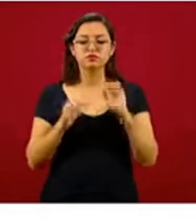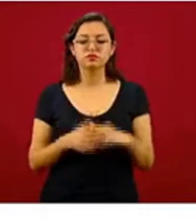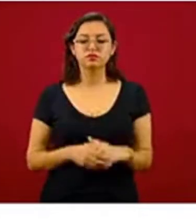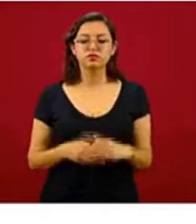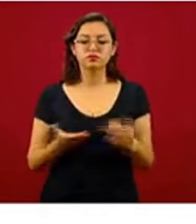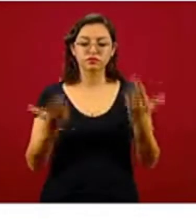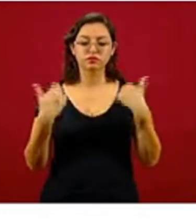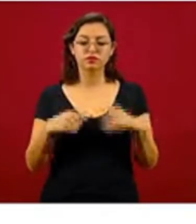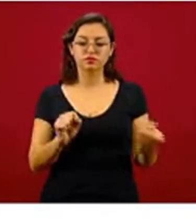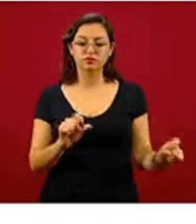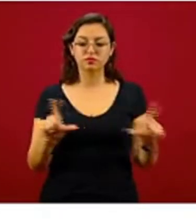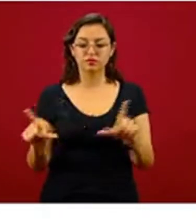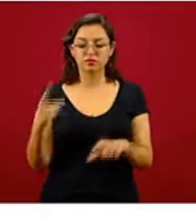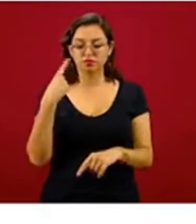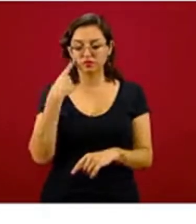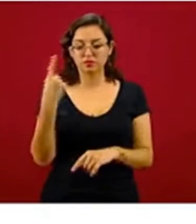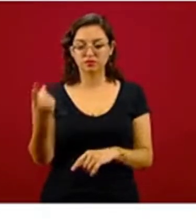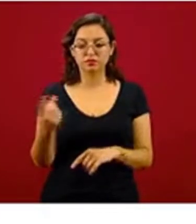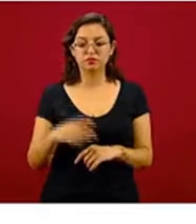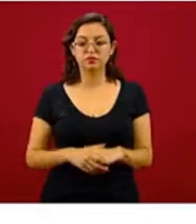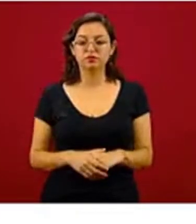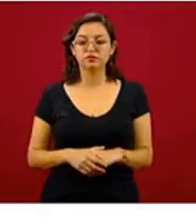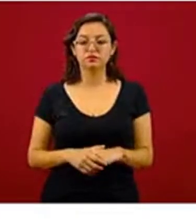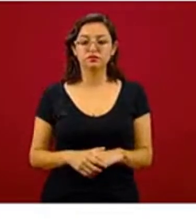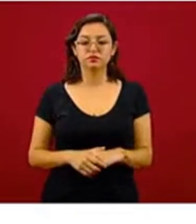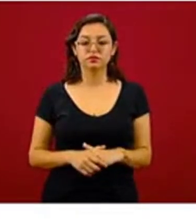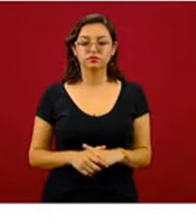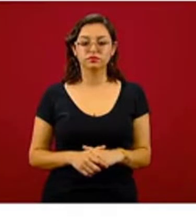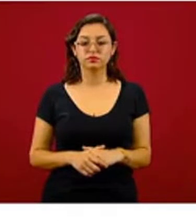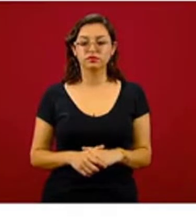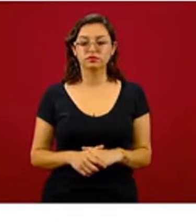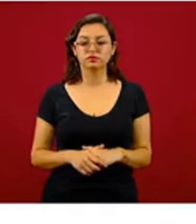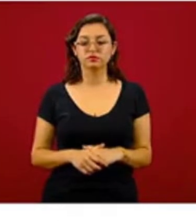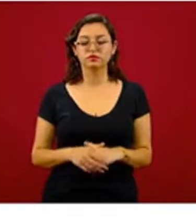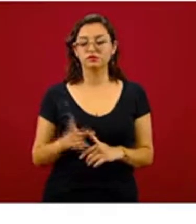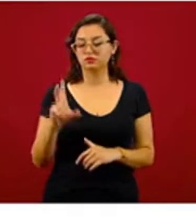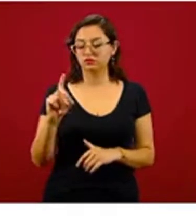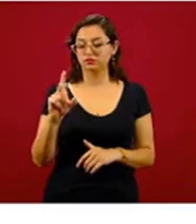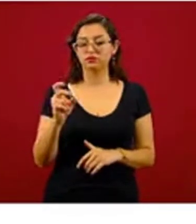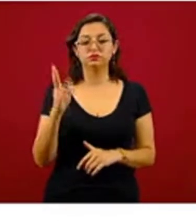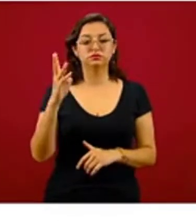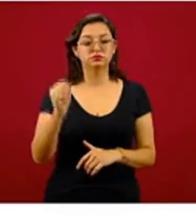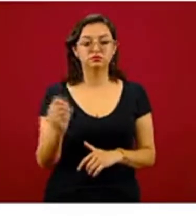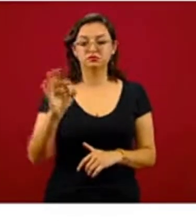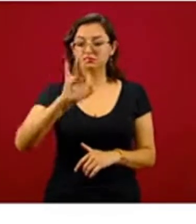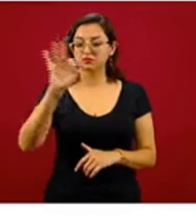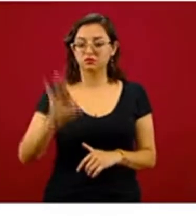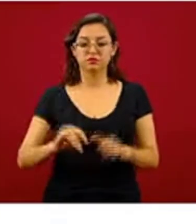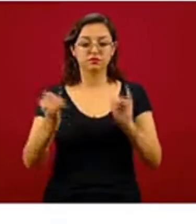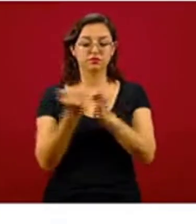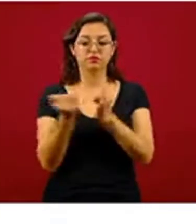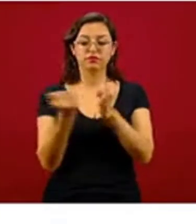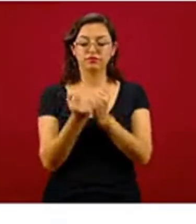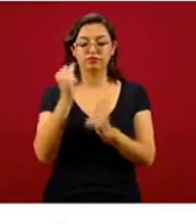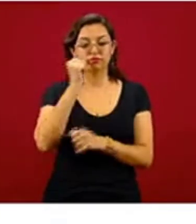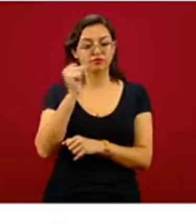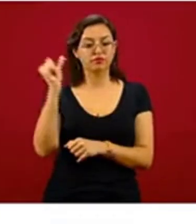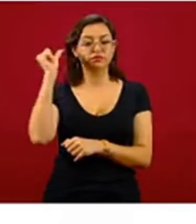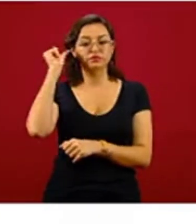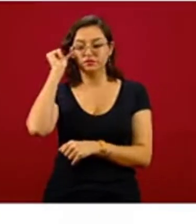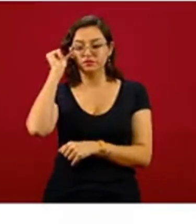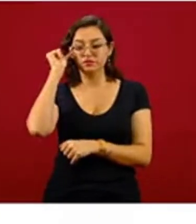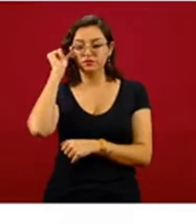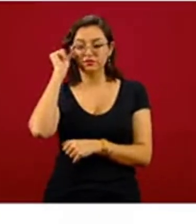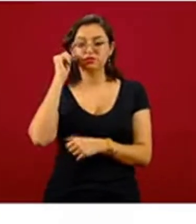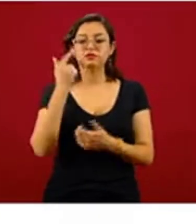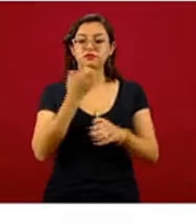diapositiva, y ese 39%, que no varió al día de ayer, se mantiene similar al día de ayer, pues vemos cómo sí son